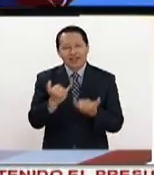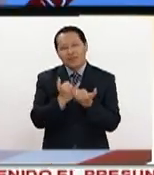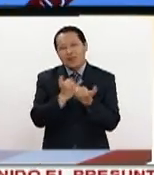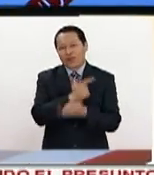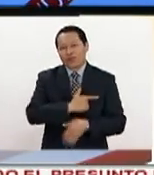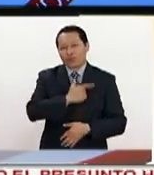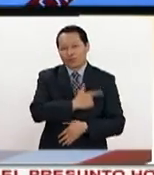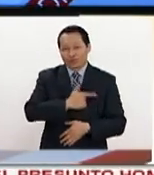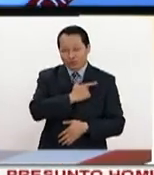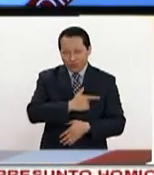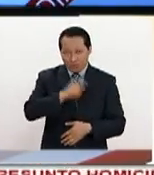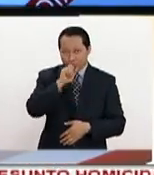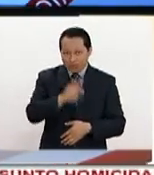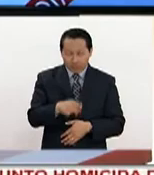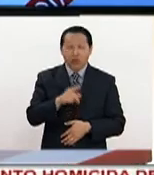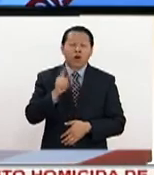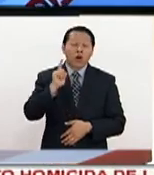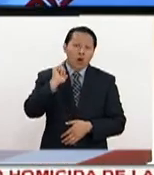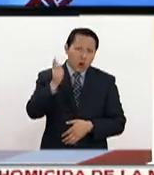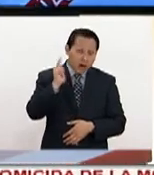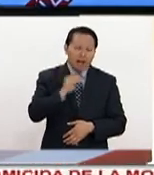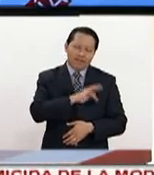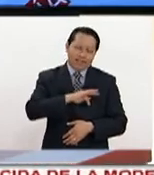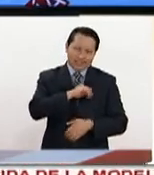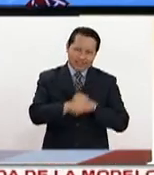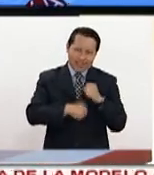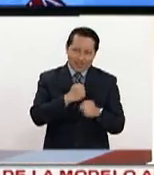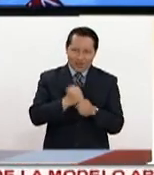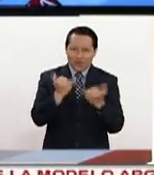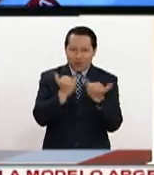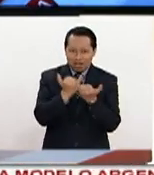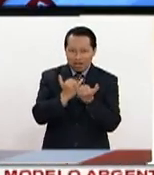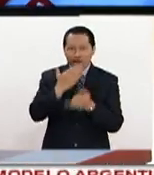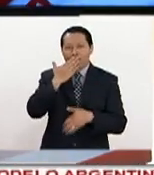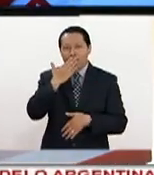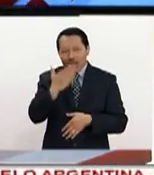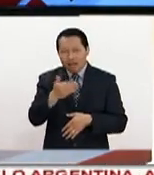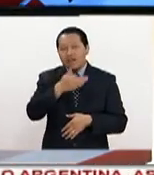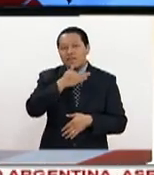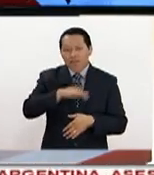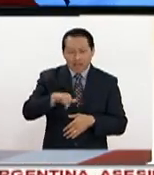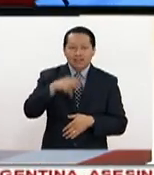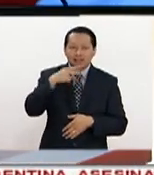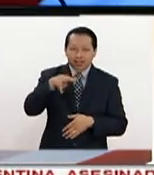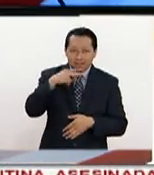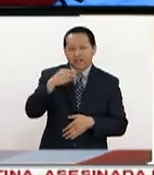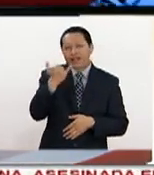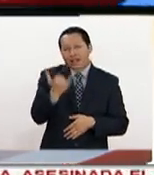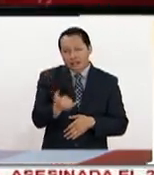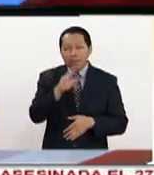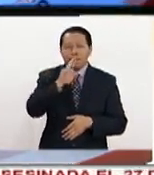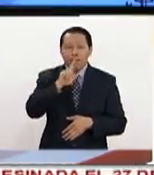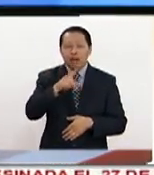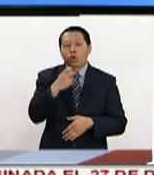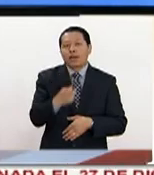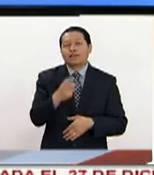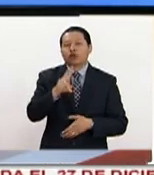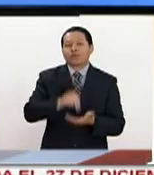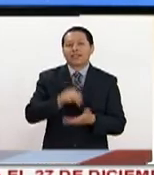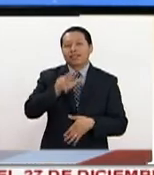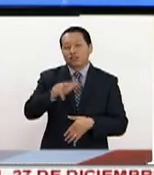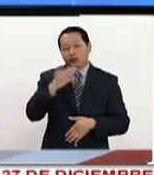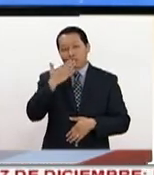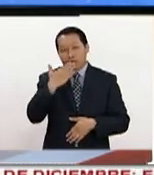estés con nosotros. Feliz año, espero hayas pasado unas muy divertidas y muy placenteras fiestas navideñas y por supuesto deseándote lo mejor para este